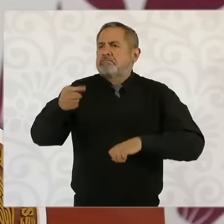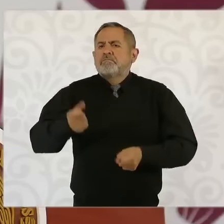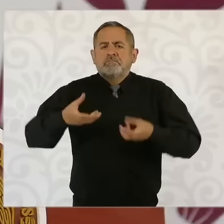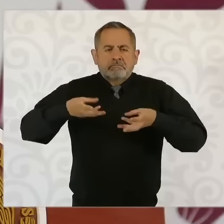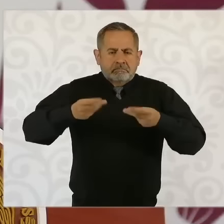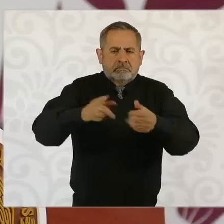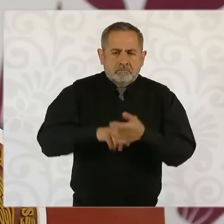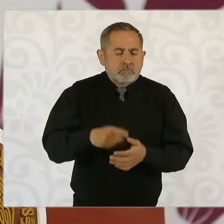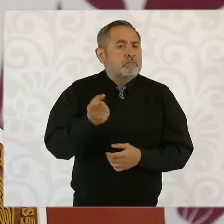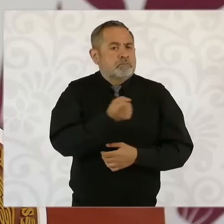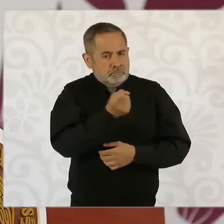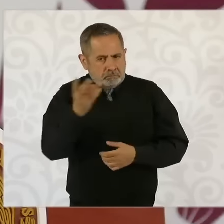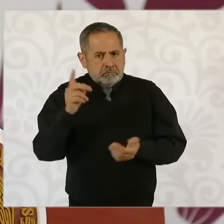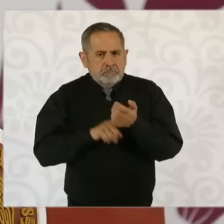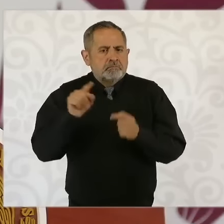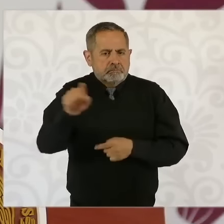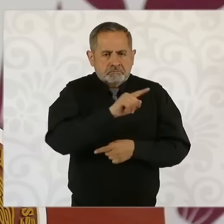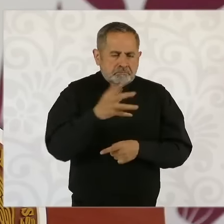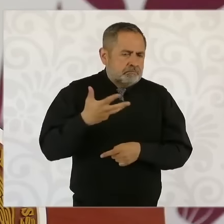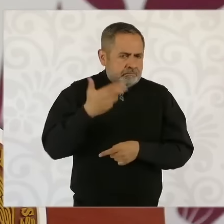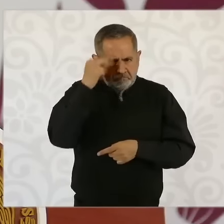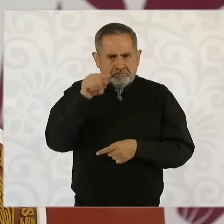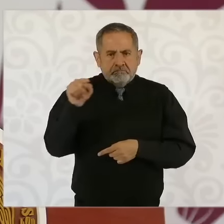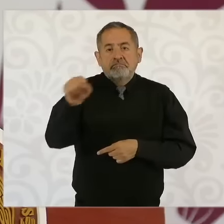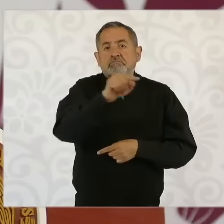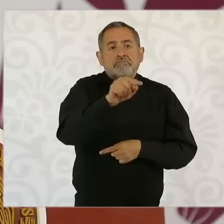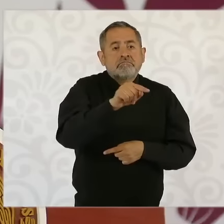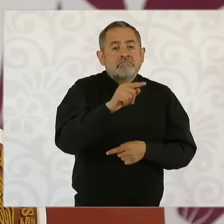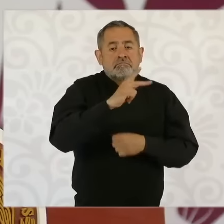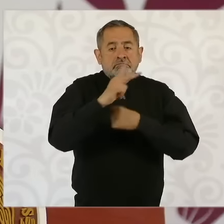En algunos casos, pues en efecto sí tiene que ver con que